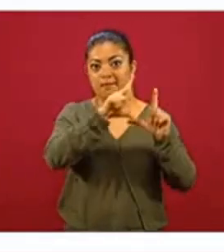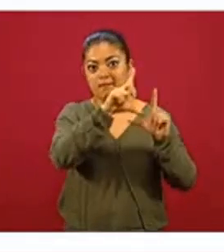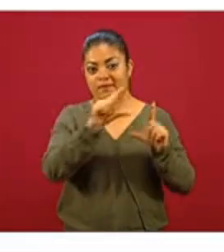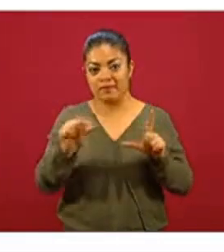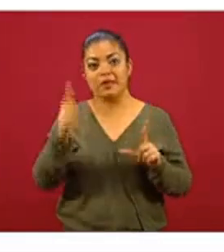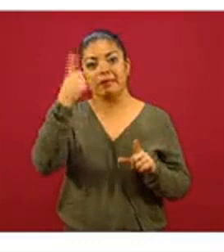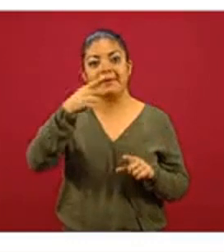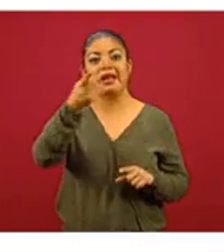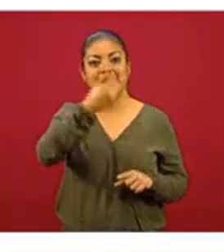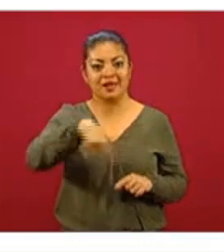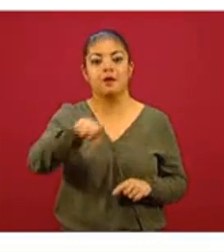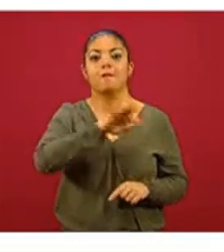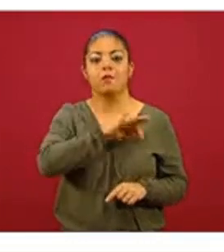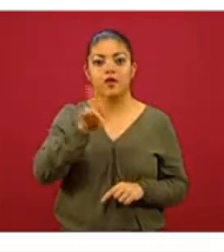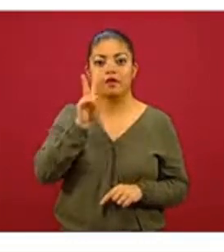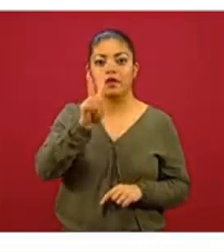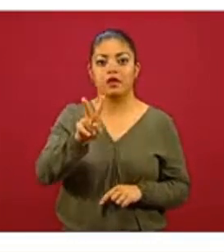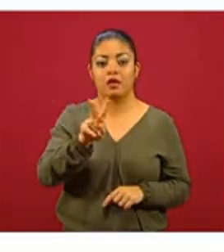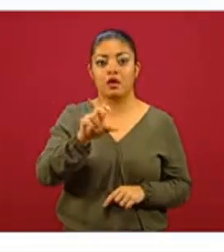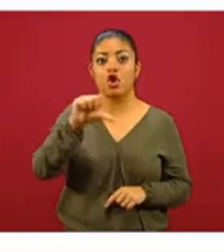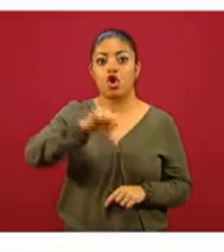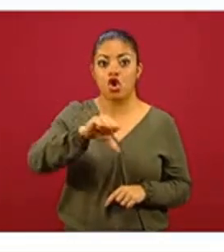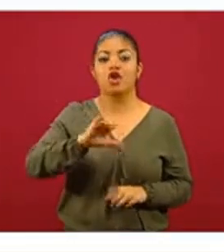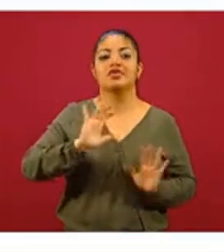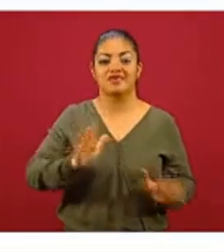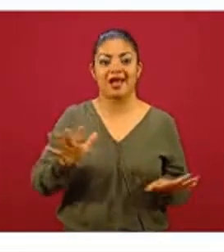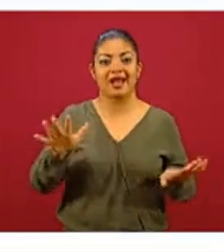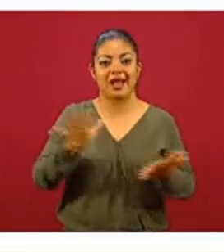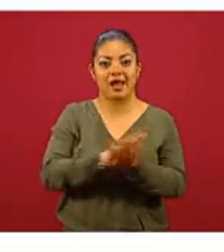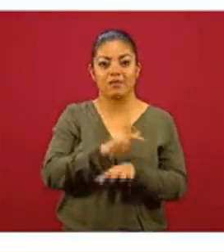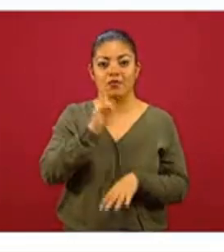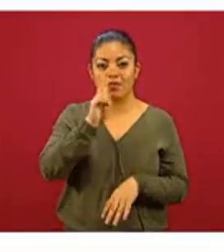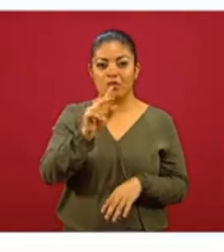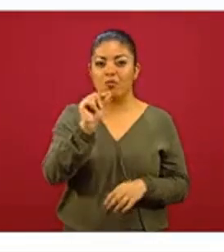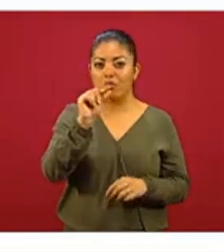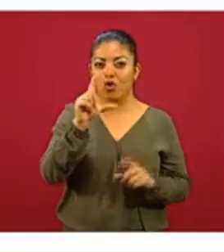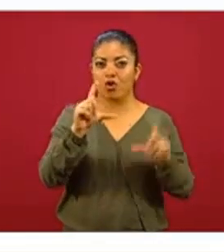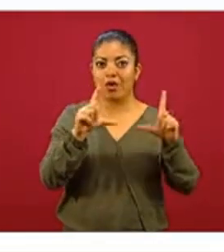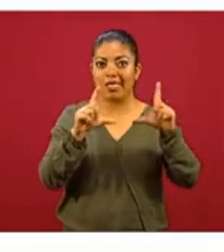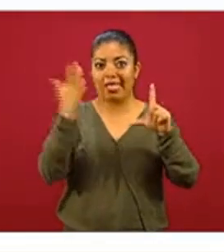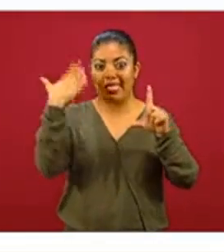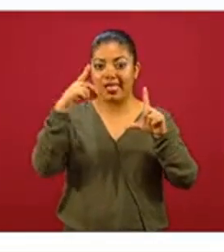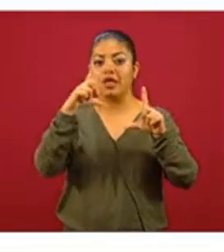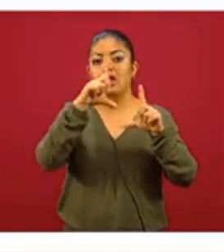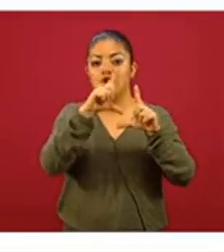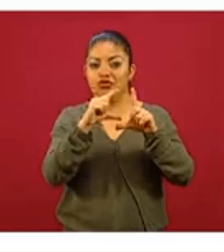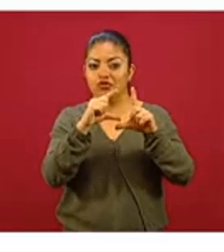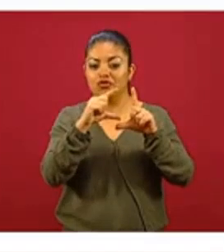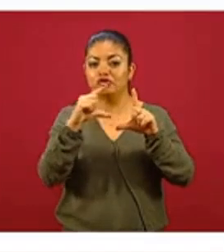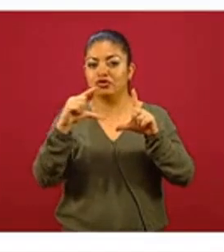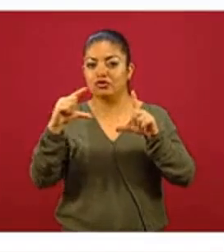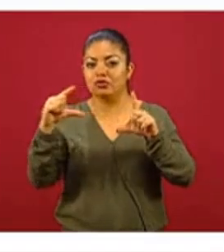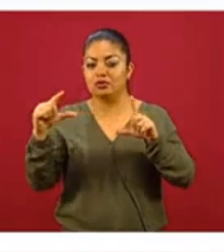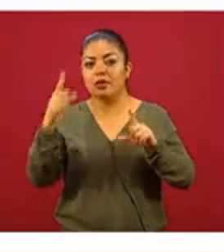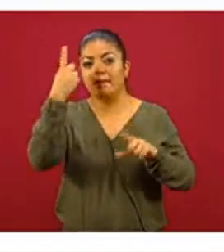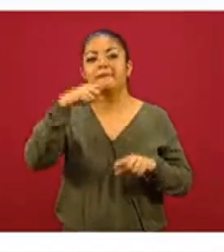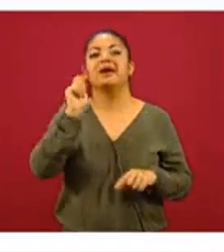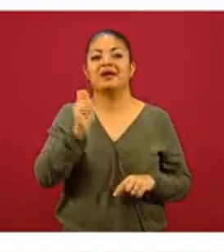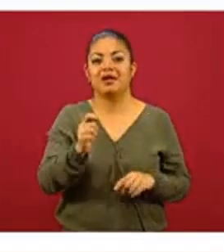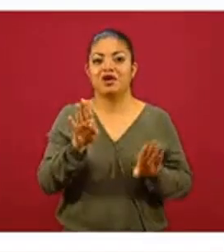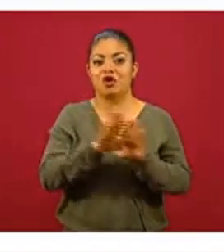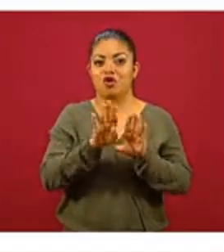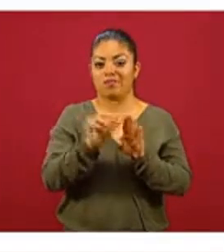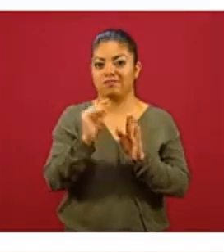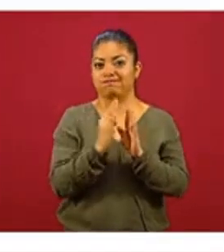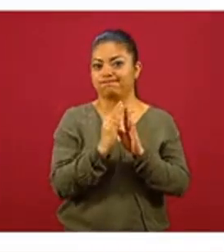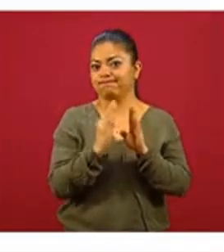que ustedes tengan referencia que hoy hubo este cambio, de modo que se ven un poco más cortas las barras. Es sencillamente para dar espacio